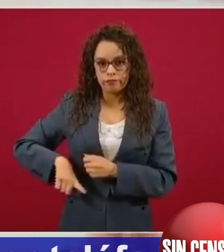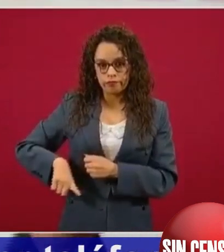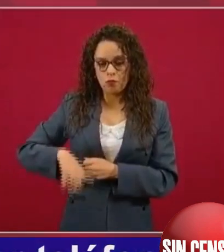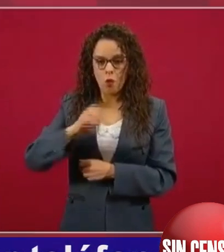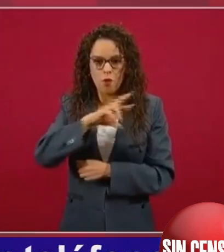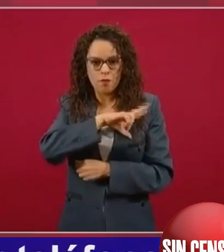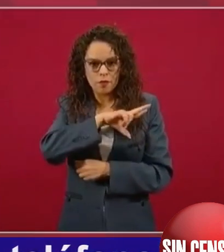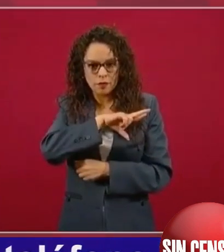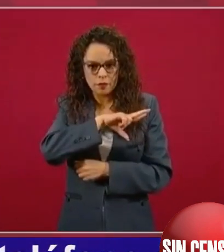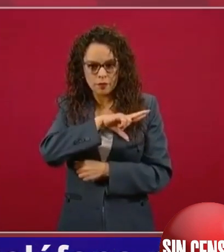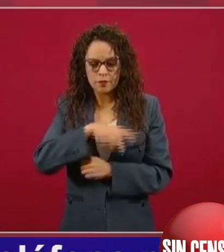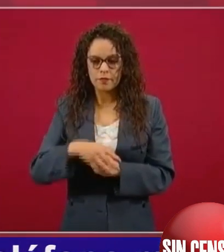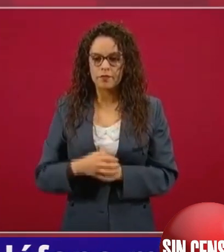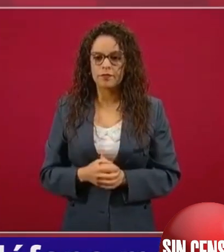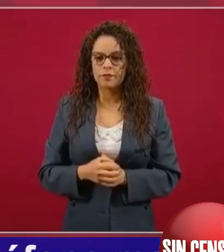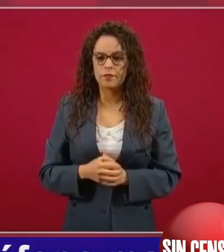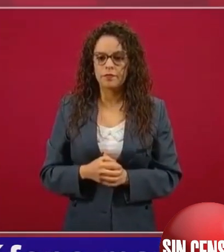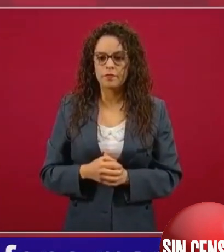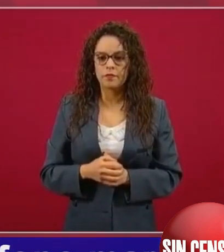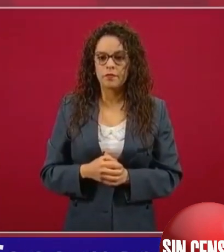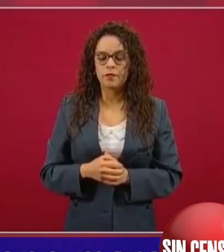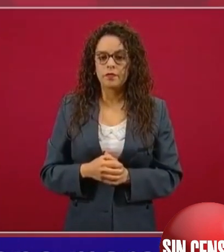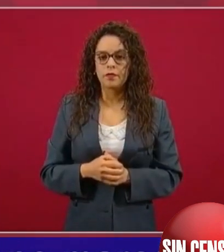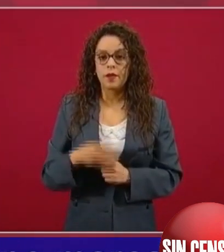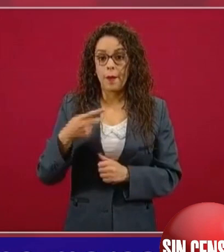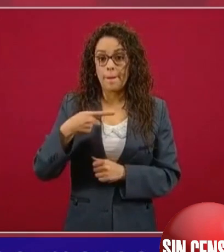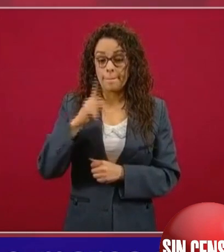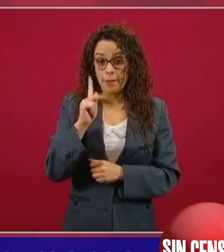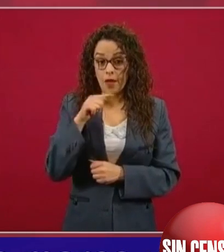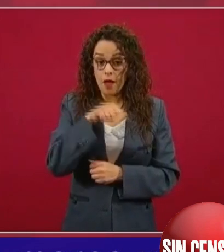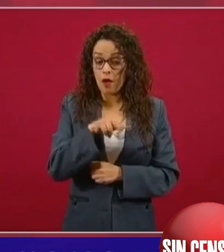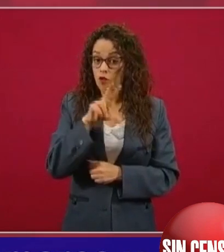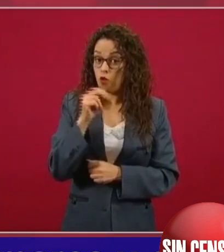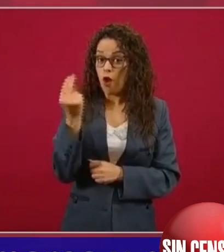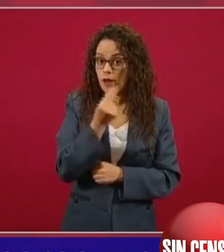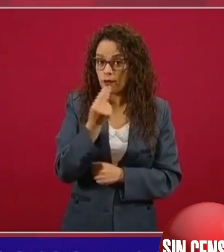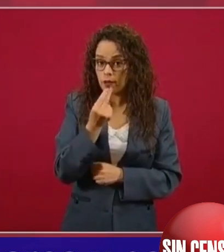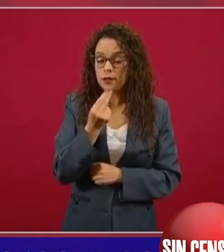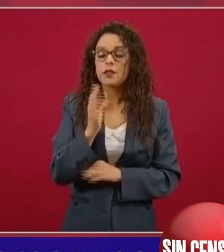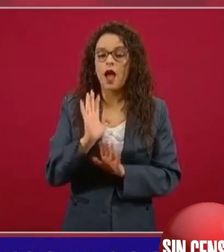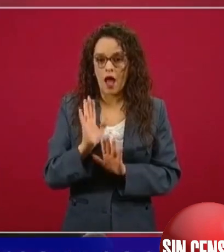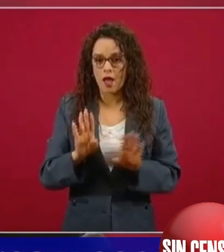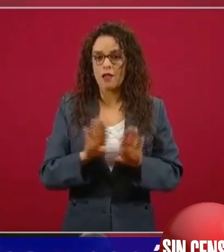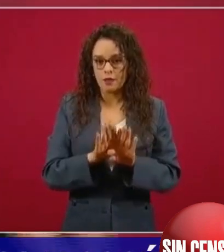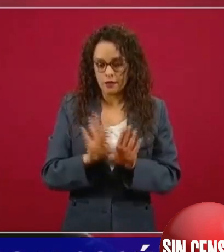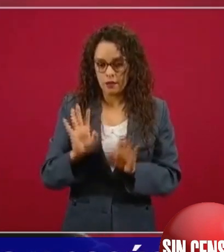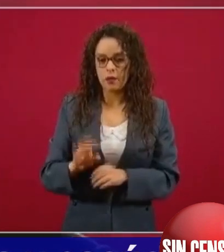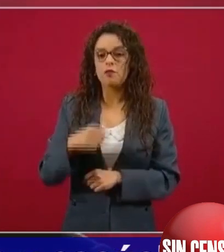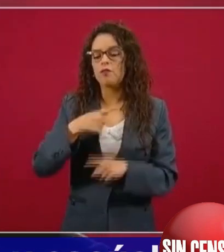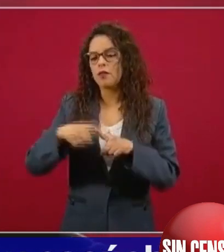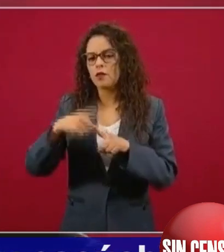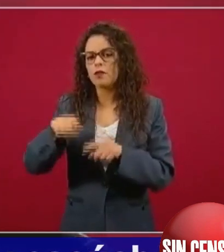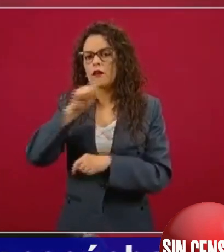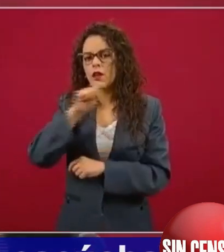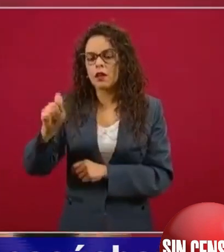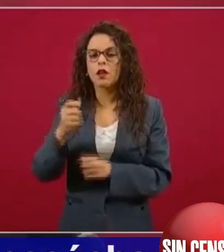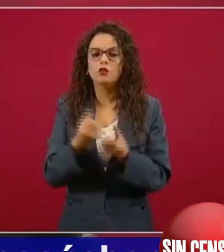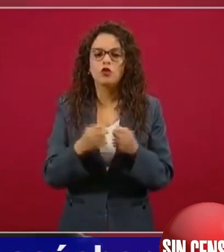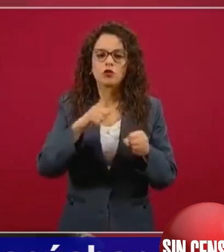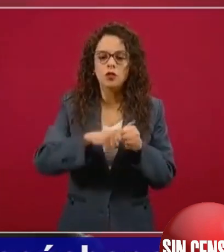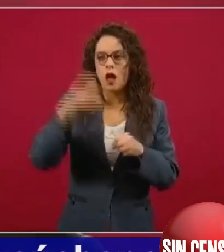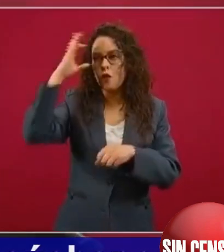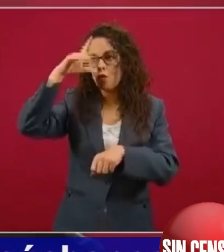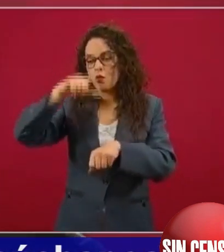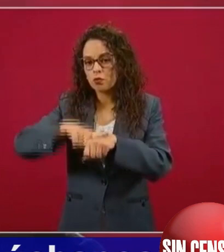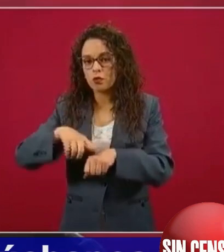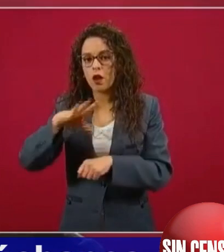privados, a menos que sean esenciales, y las actividades recreativas diversas, culturales, sociales, etcétera, que ocurren